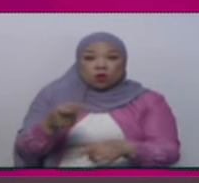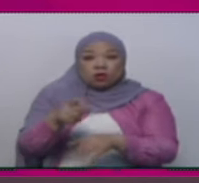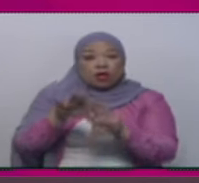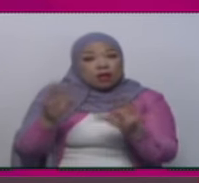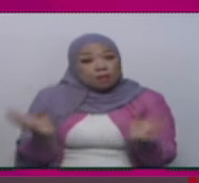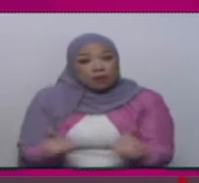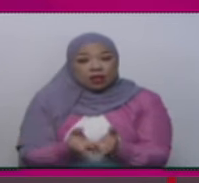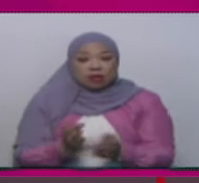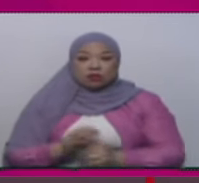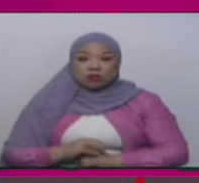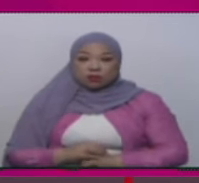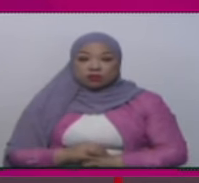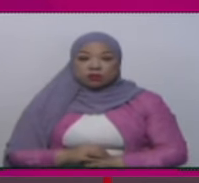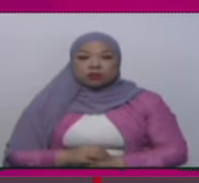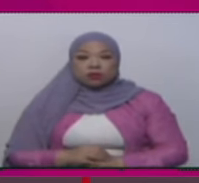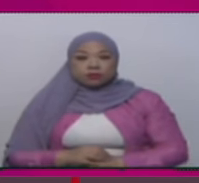mundial.